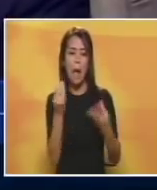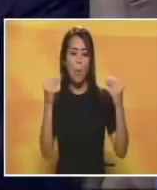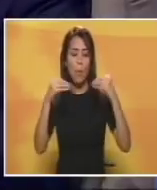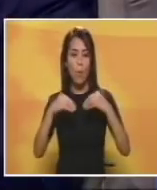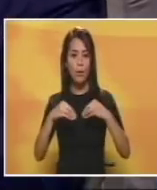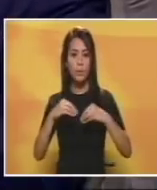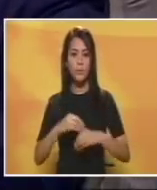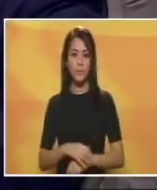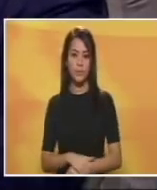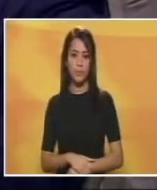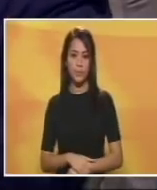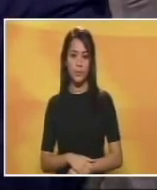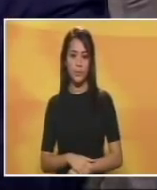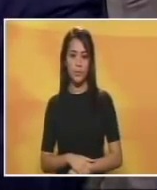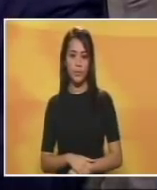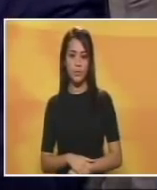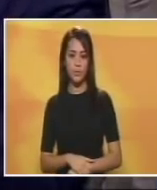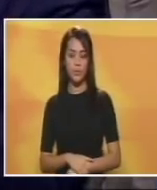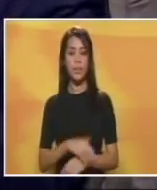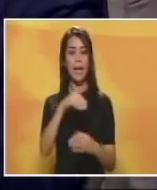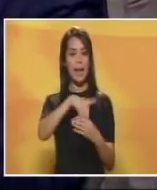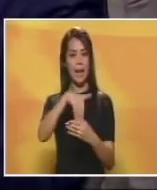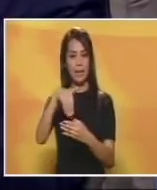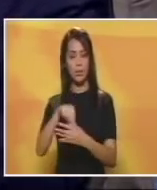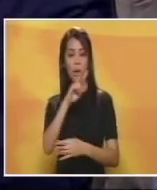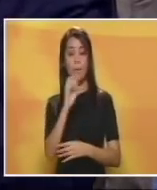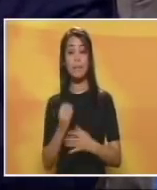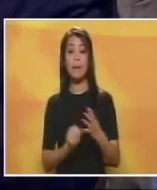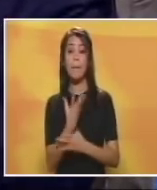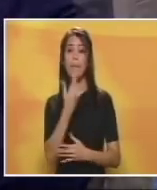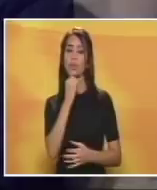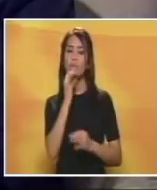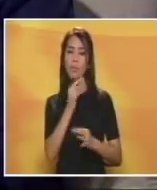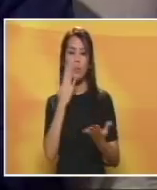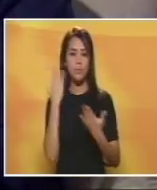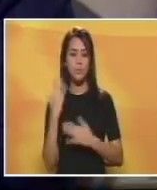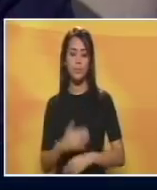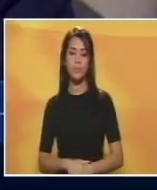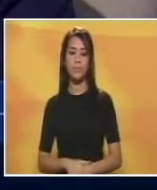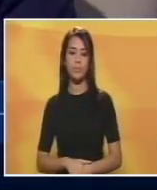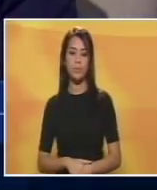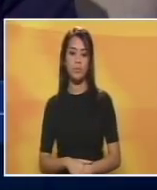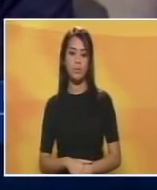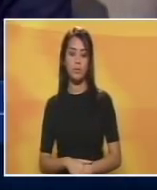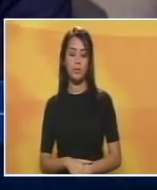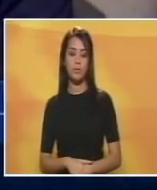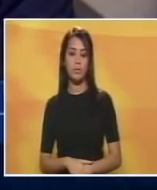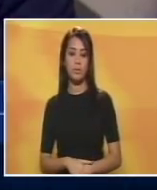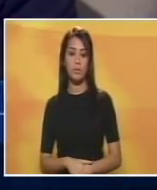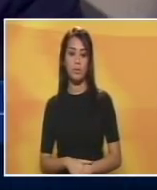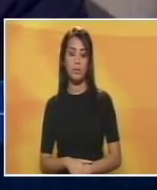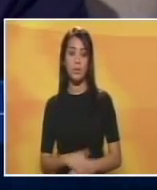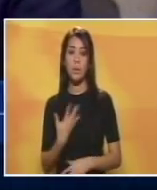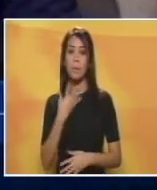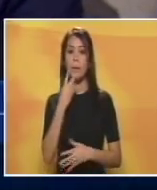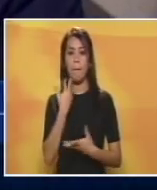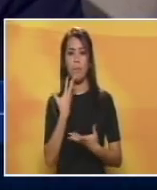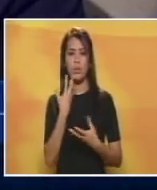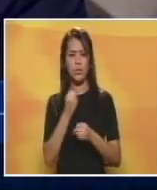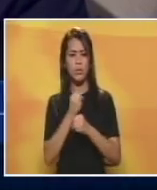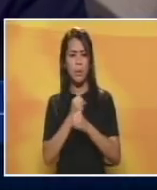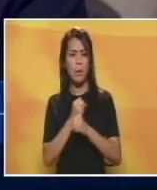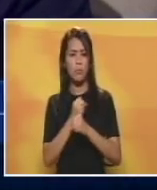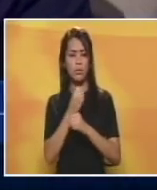acuerdo. Referente a las elecciones del 20 de mayo, expresó lo siguiente. Desde luego, yo seré, si hago esa tarea,